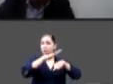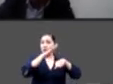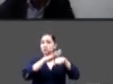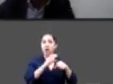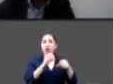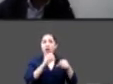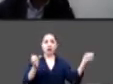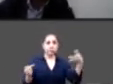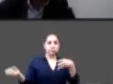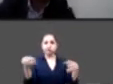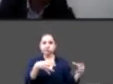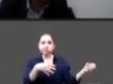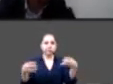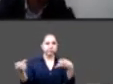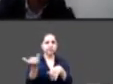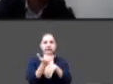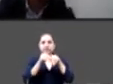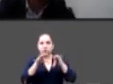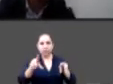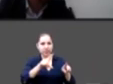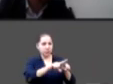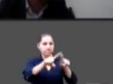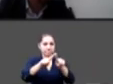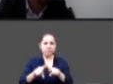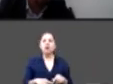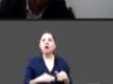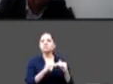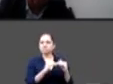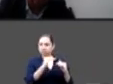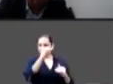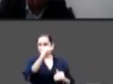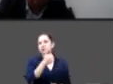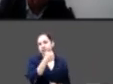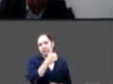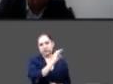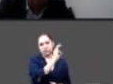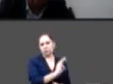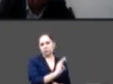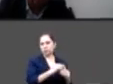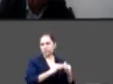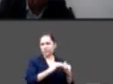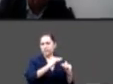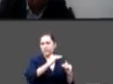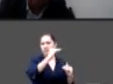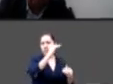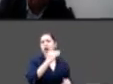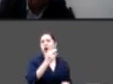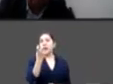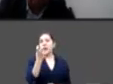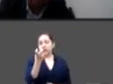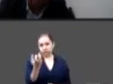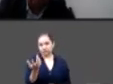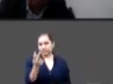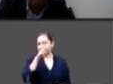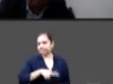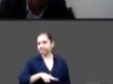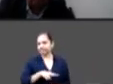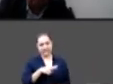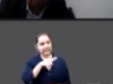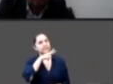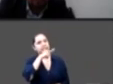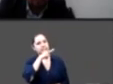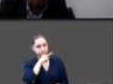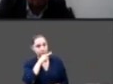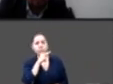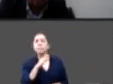el Internet. Esto es realmente muy preocupante. ¿Por qué? En primer lugar, porque el material se debe